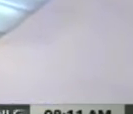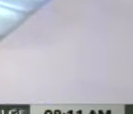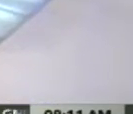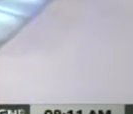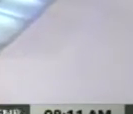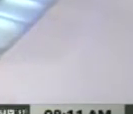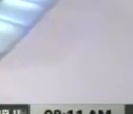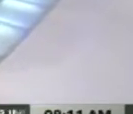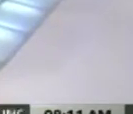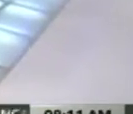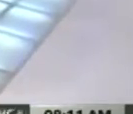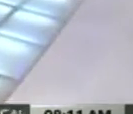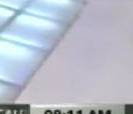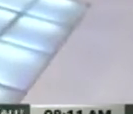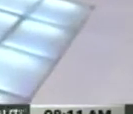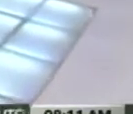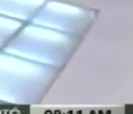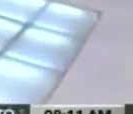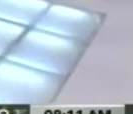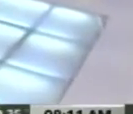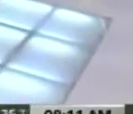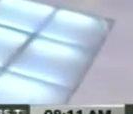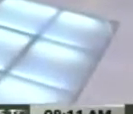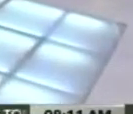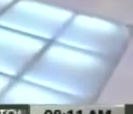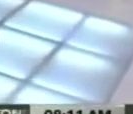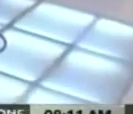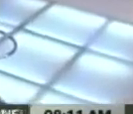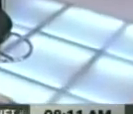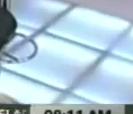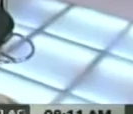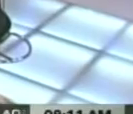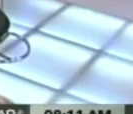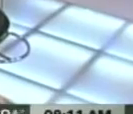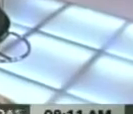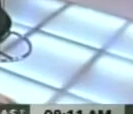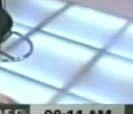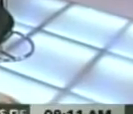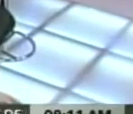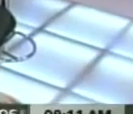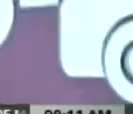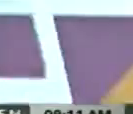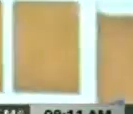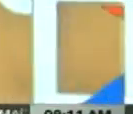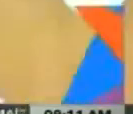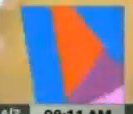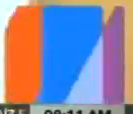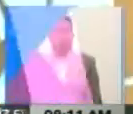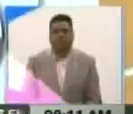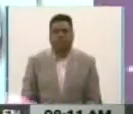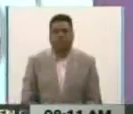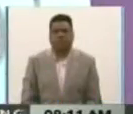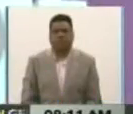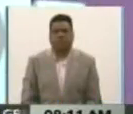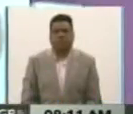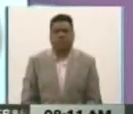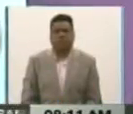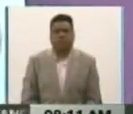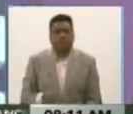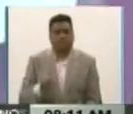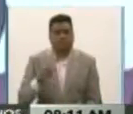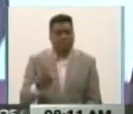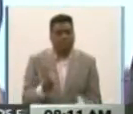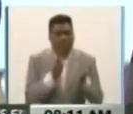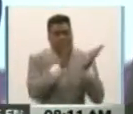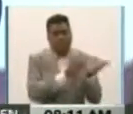De vuelta con mucho más del desayuno y del tema educativo, pasamos al tema cultural, el tema del teatro. Un gran abrazo a toda la comunidad uvevista y